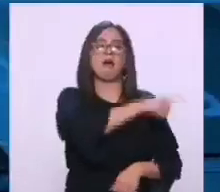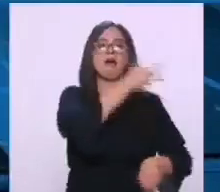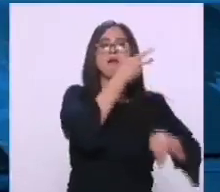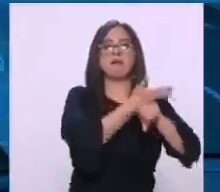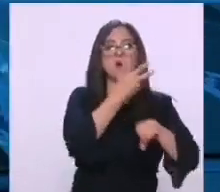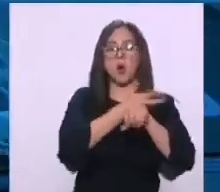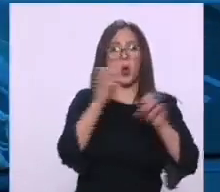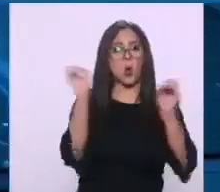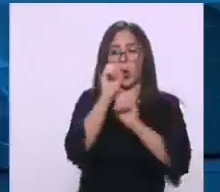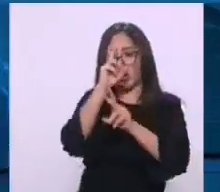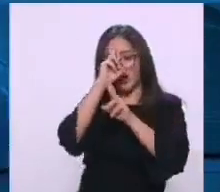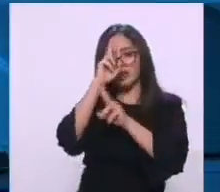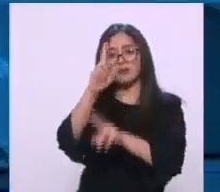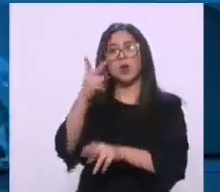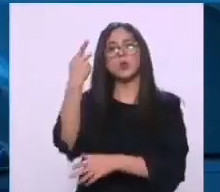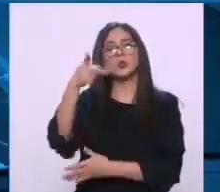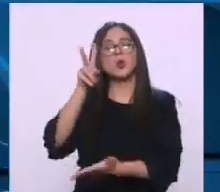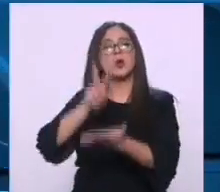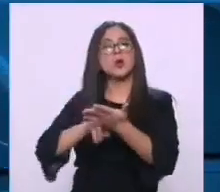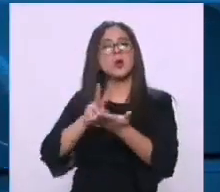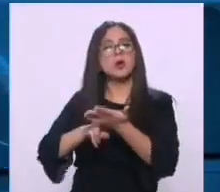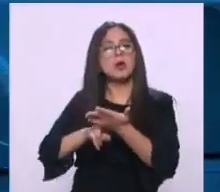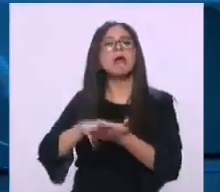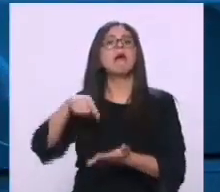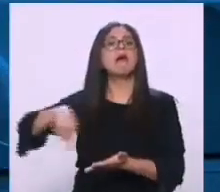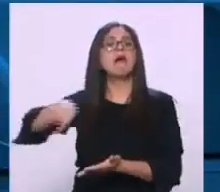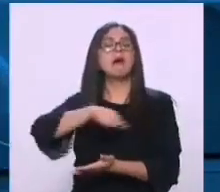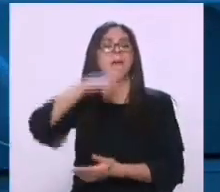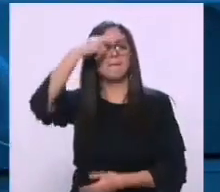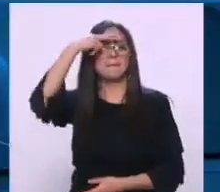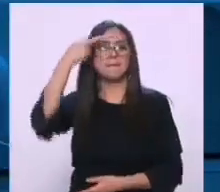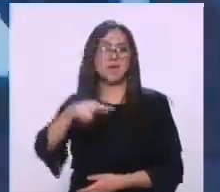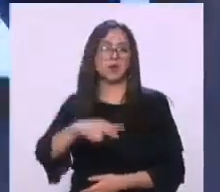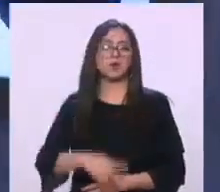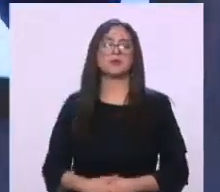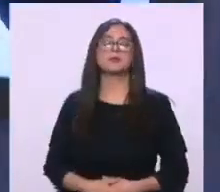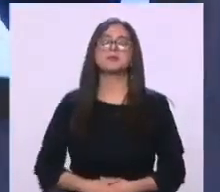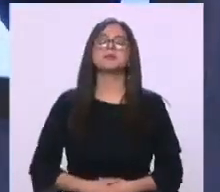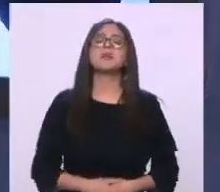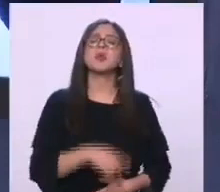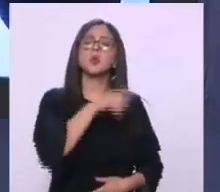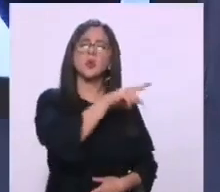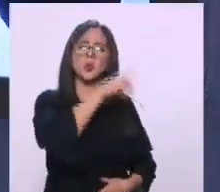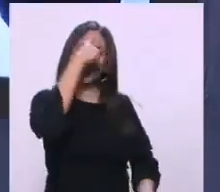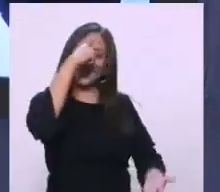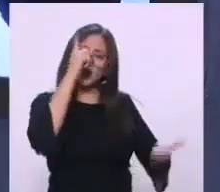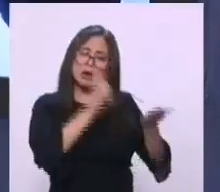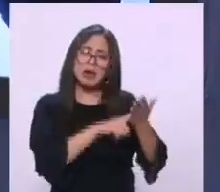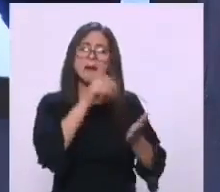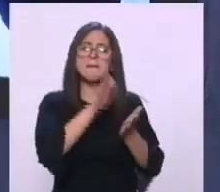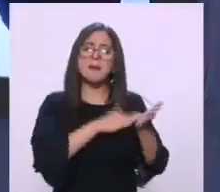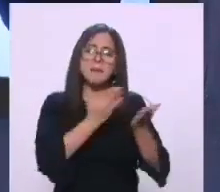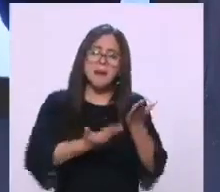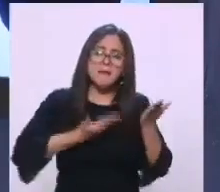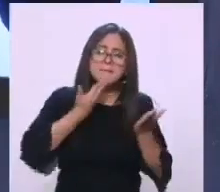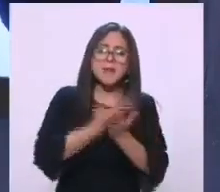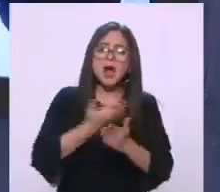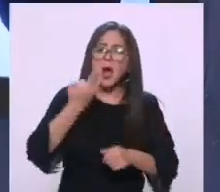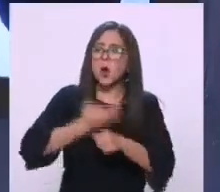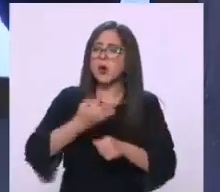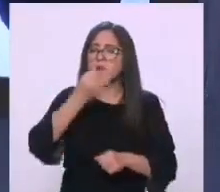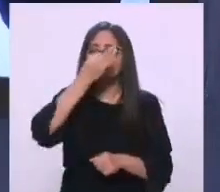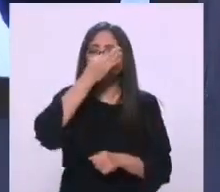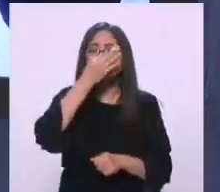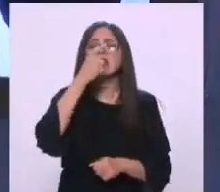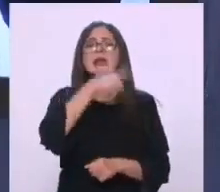la soberanía mexicana. ¿Y crees que sea así, Marta, de acuerdo a los documentos presentados sobre todo por Dolia Esteves en días recientes, en el que